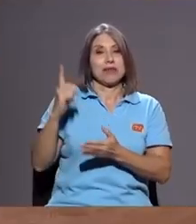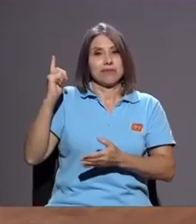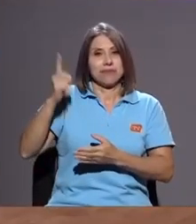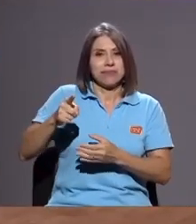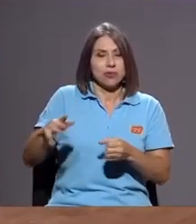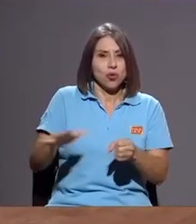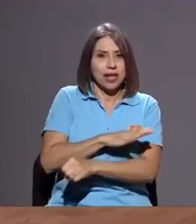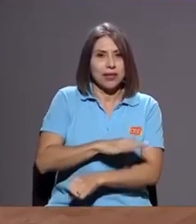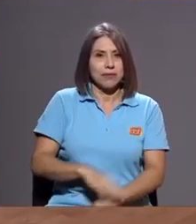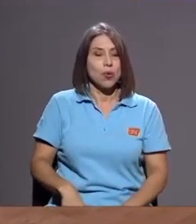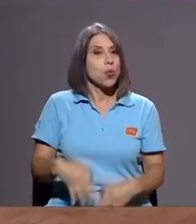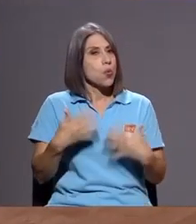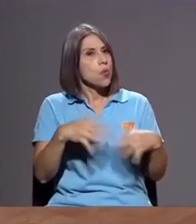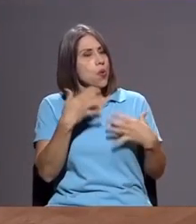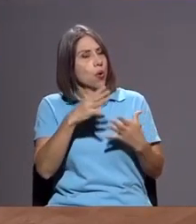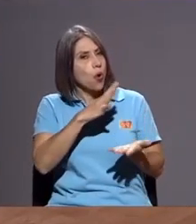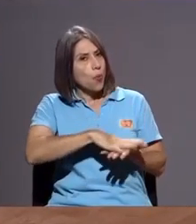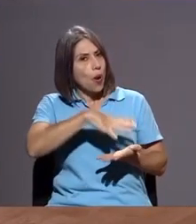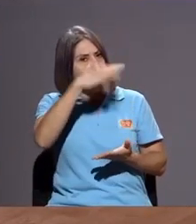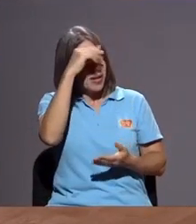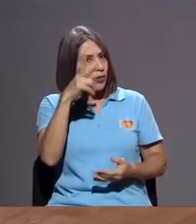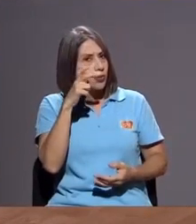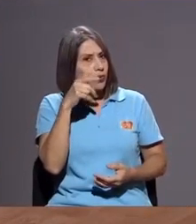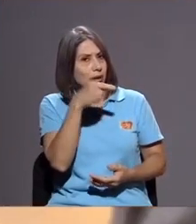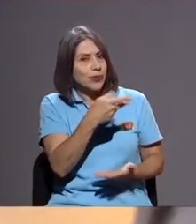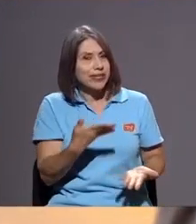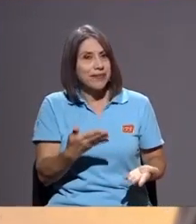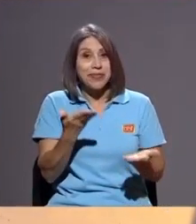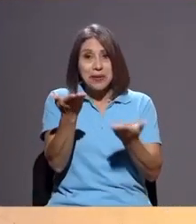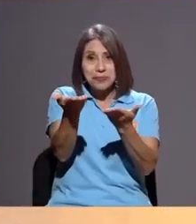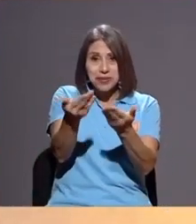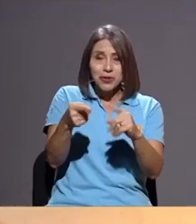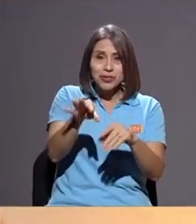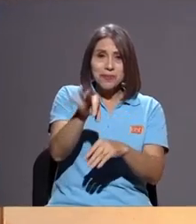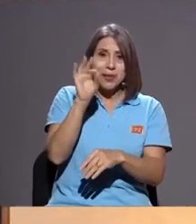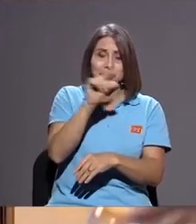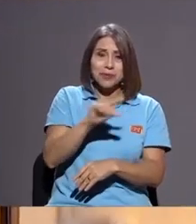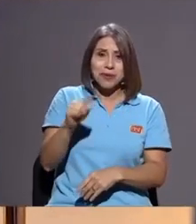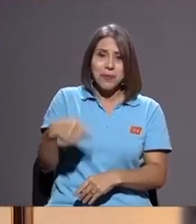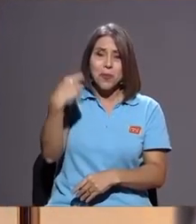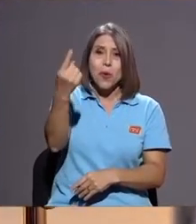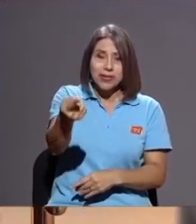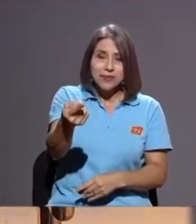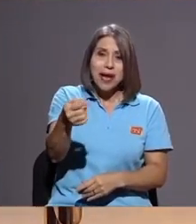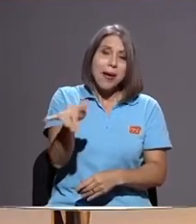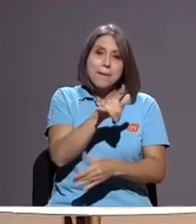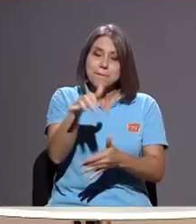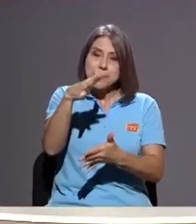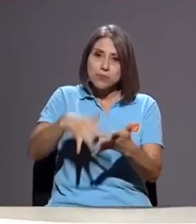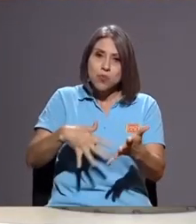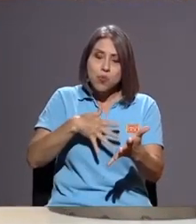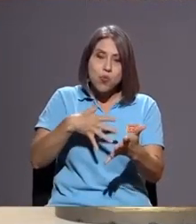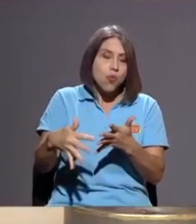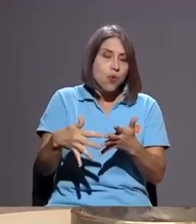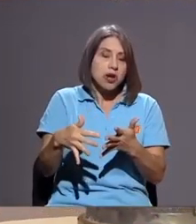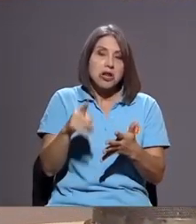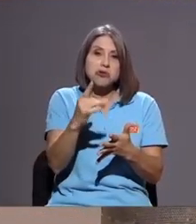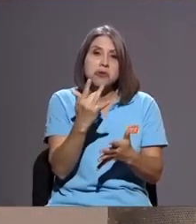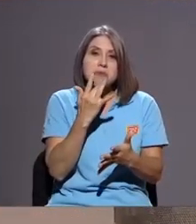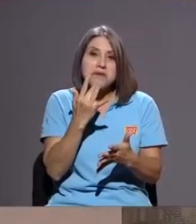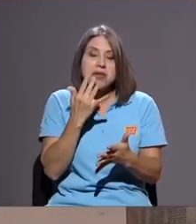¿Cómo aprendo, don Rubén? Escuchándolo, y a las amigas y amigos, los invitamos a que la próxima semana, en los tiempos que decidan,